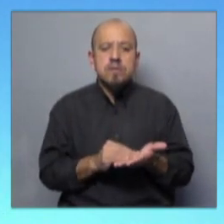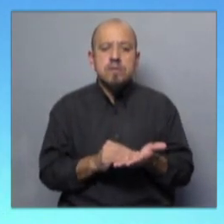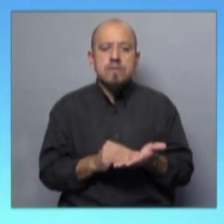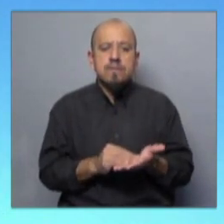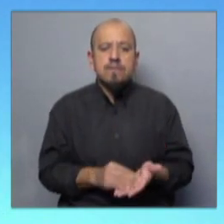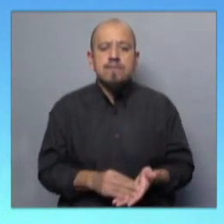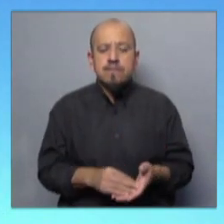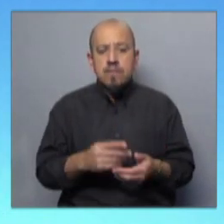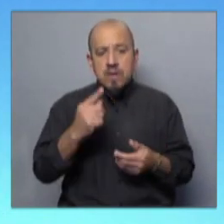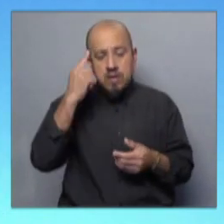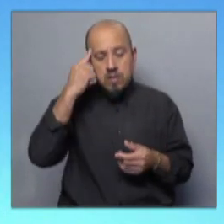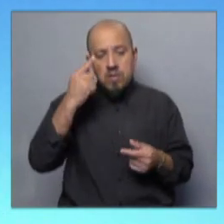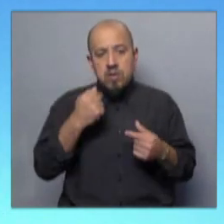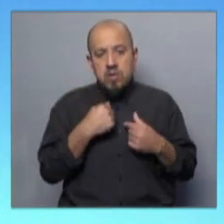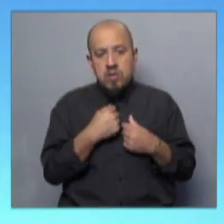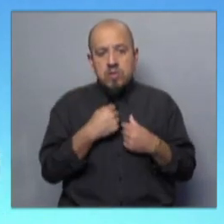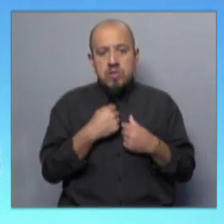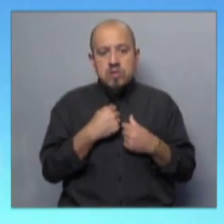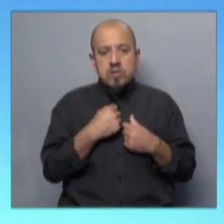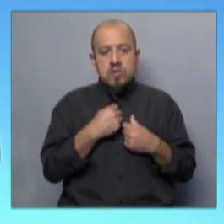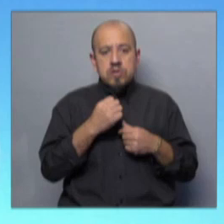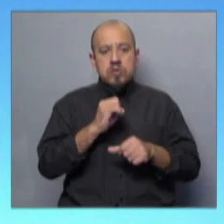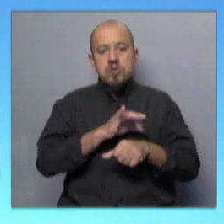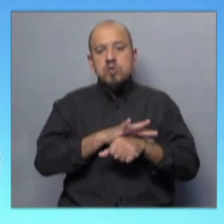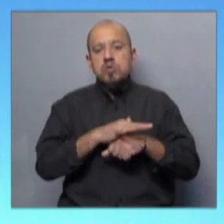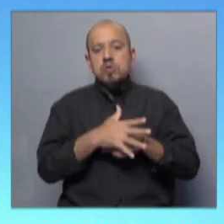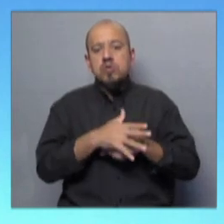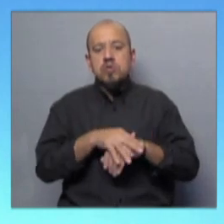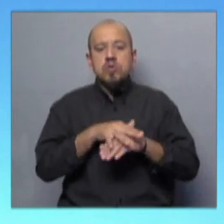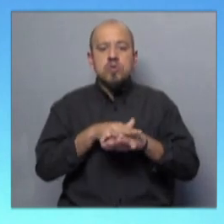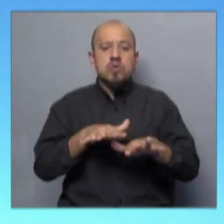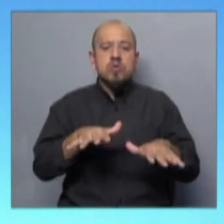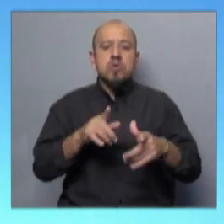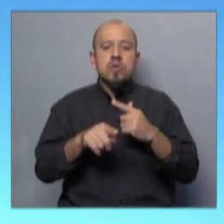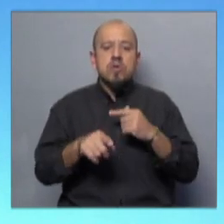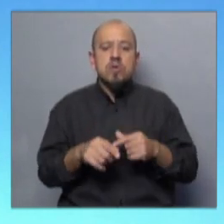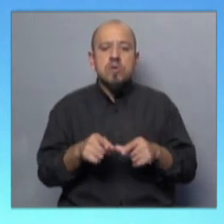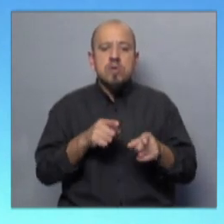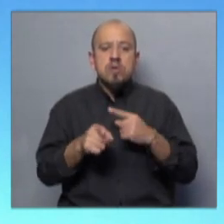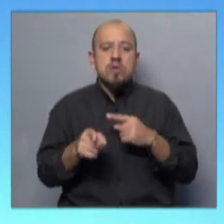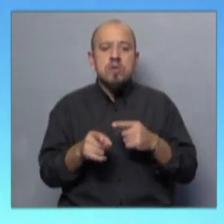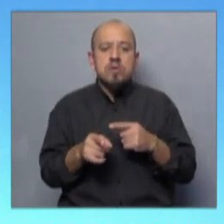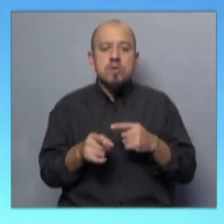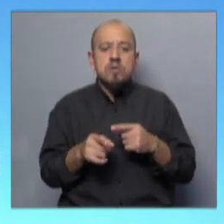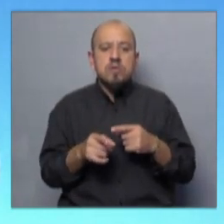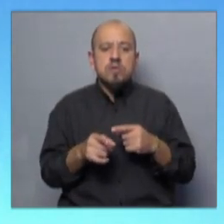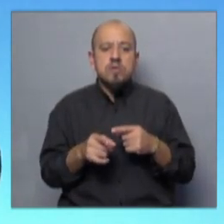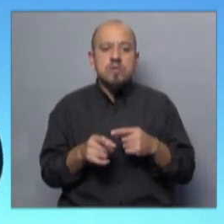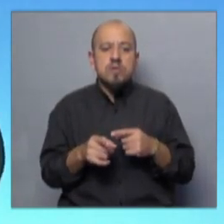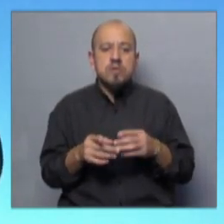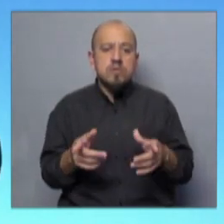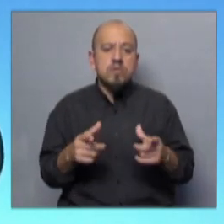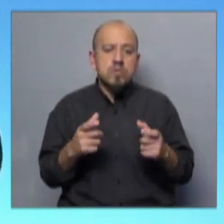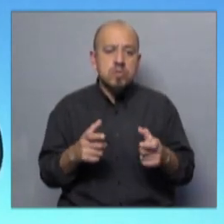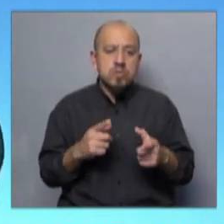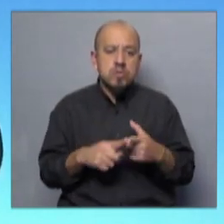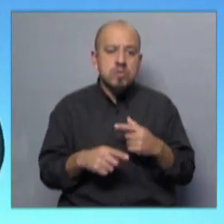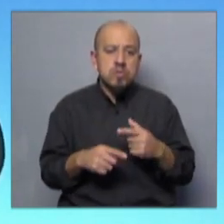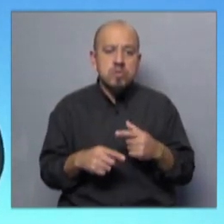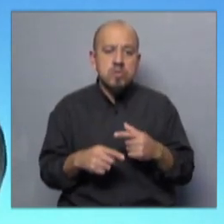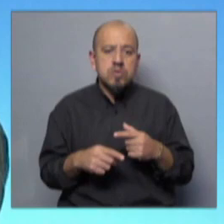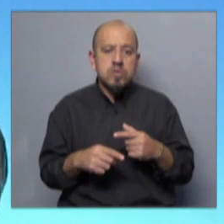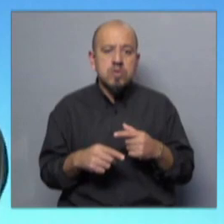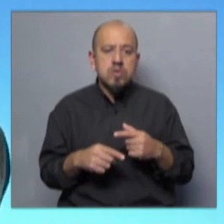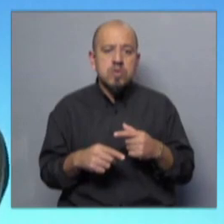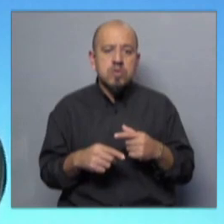pensamos nosotros como un efecto kobe no sobre las causas de la muerte directa porque por suerte el sistema penitenciario tuvo